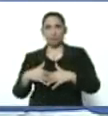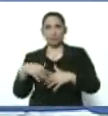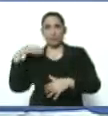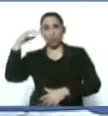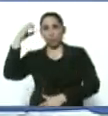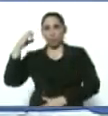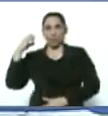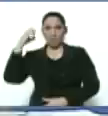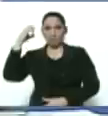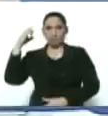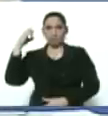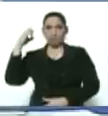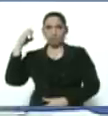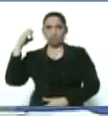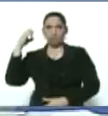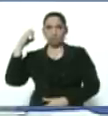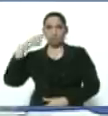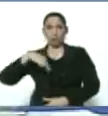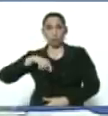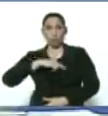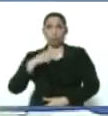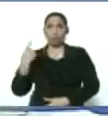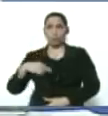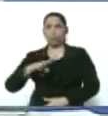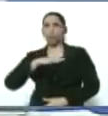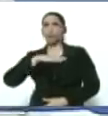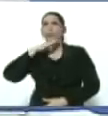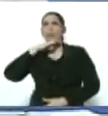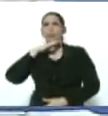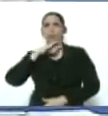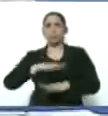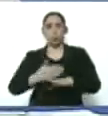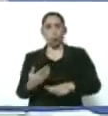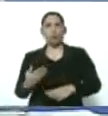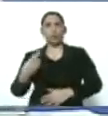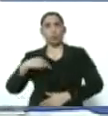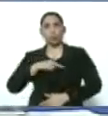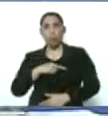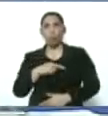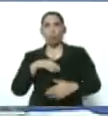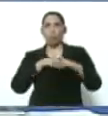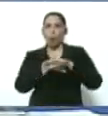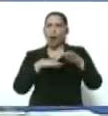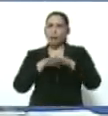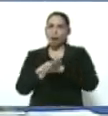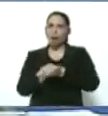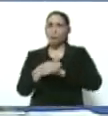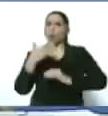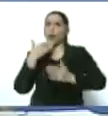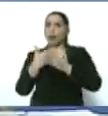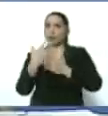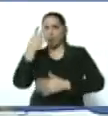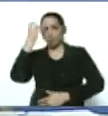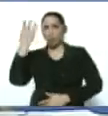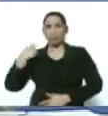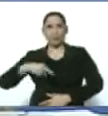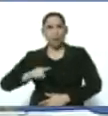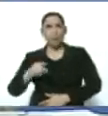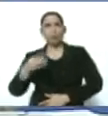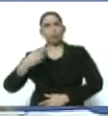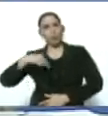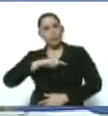europeas. Nosotros tenemos suficiente porque nos apertrechamos y tenemos nuestros